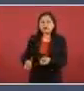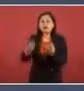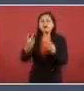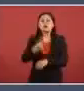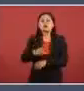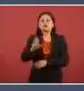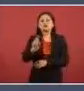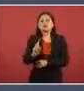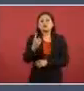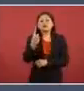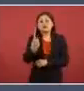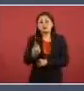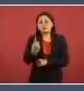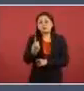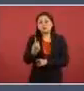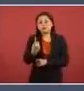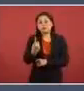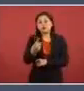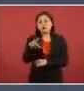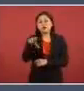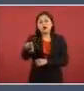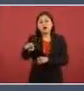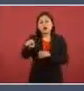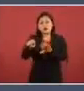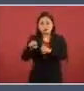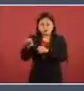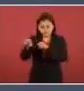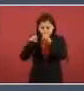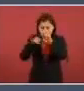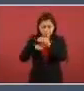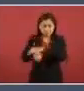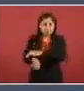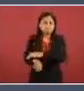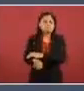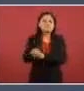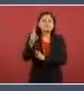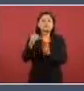231 y fueron detenidos